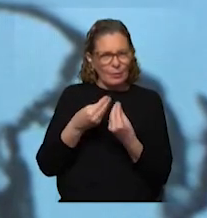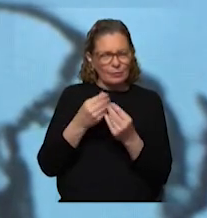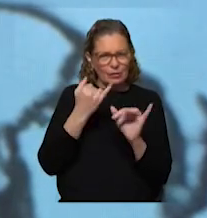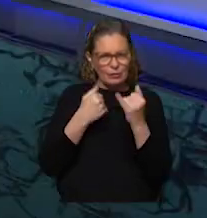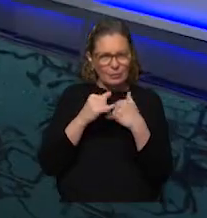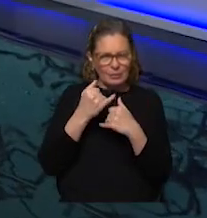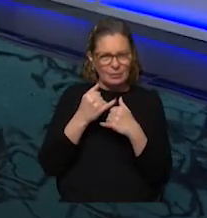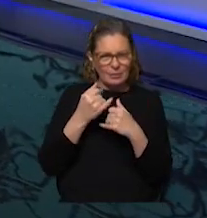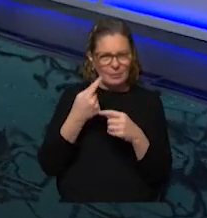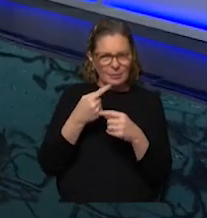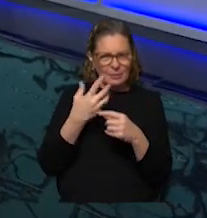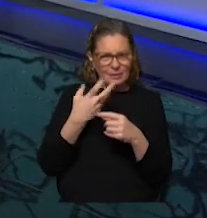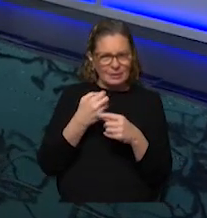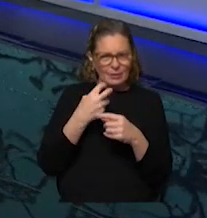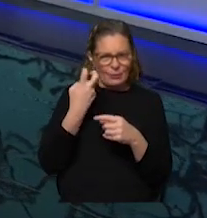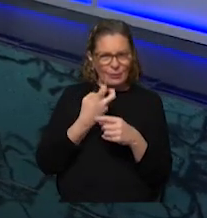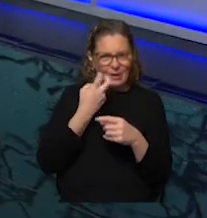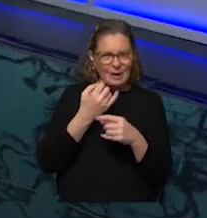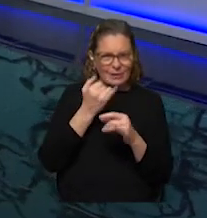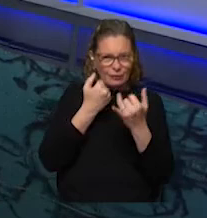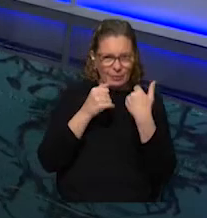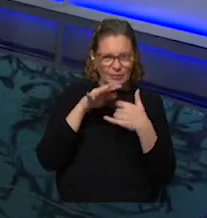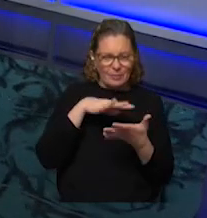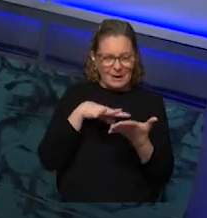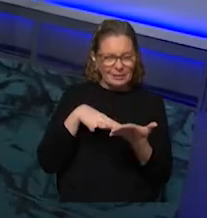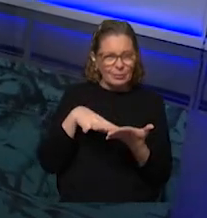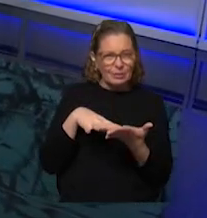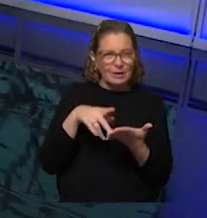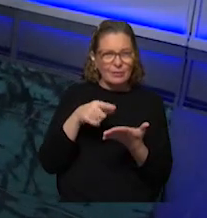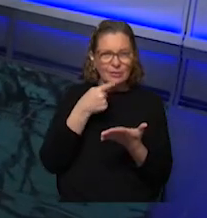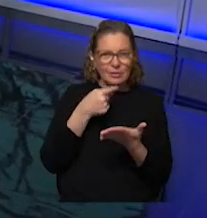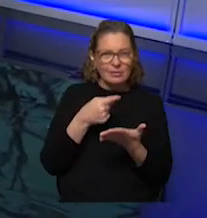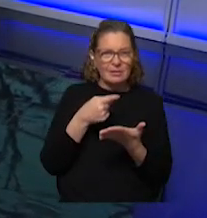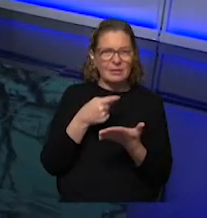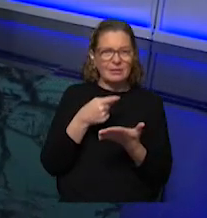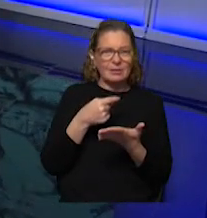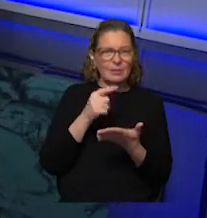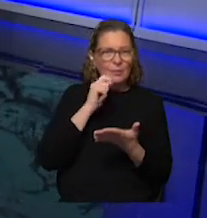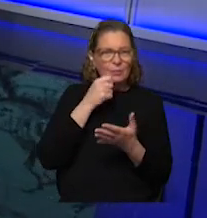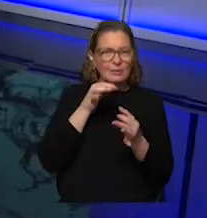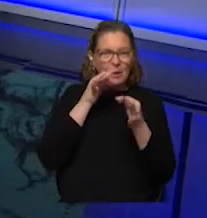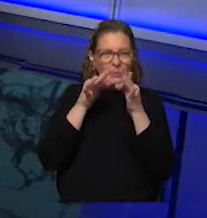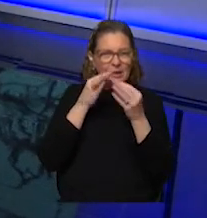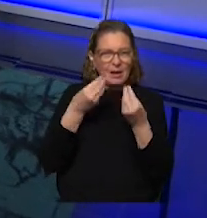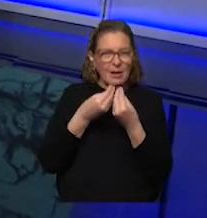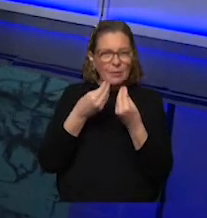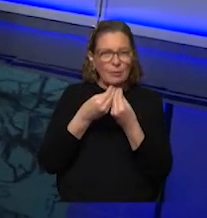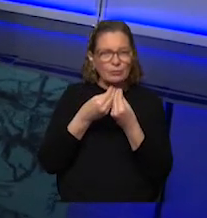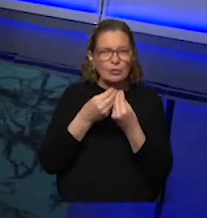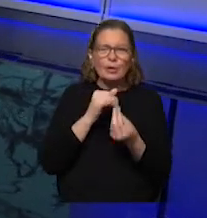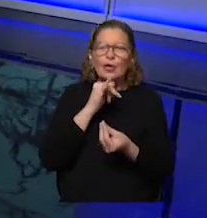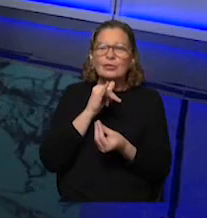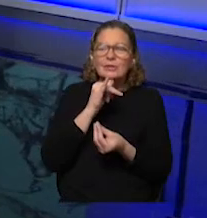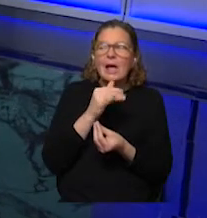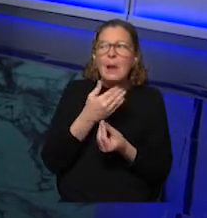cada uno pero a la vez me dan ganas de buscar no más lecturas O sea que vos mencionas no me gusta explicar mucho me gusta más describir